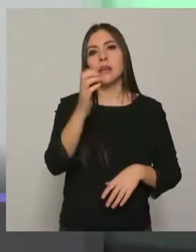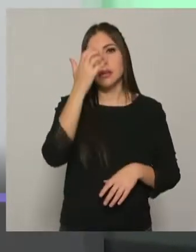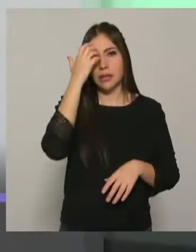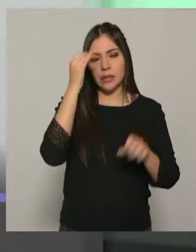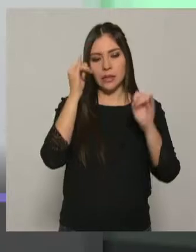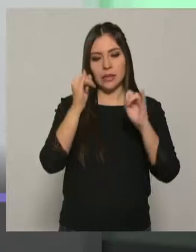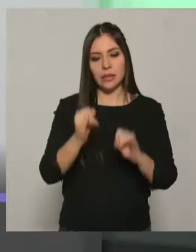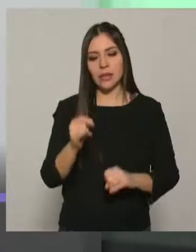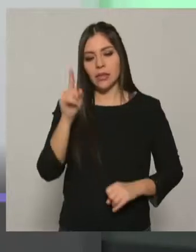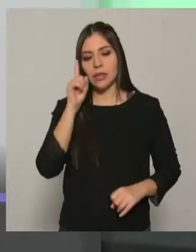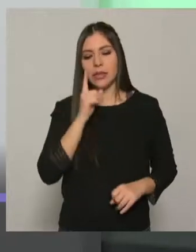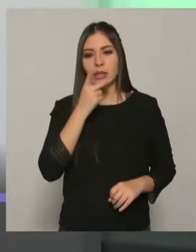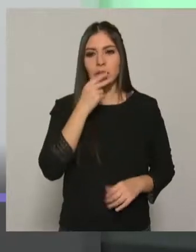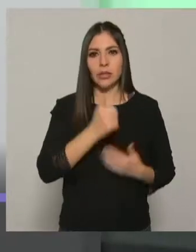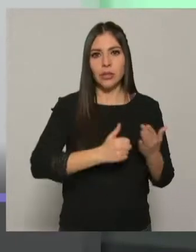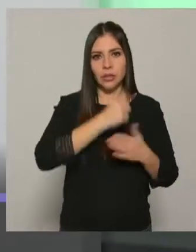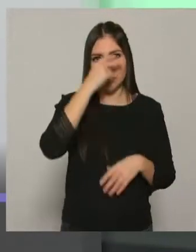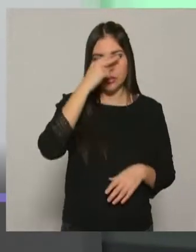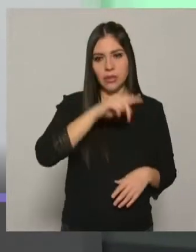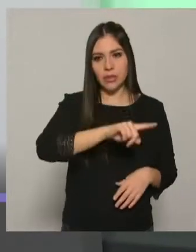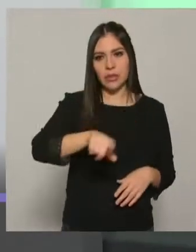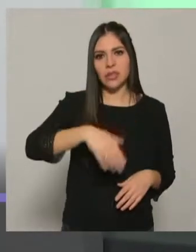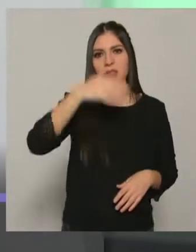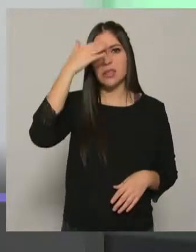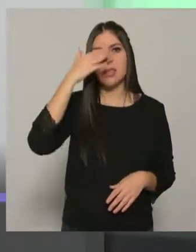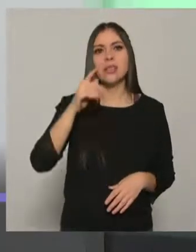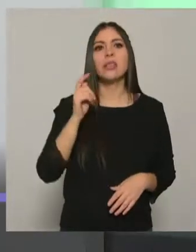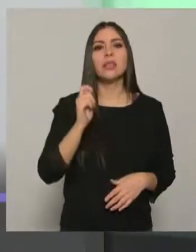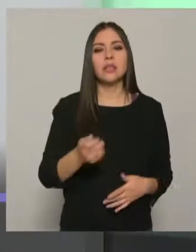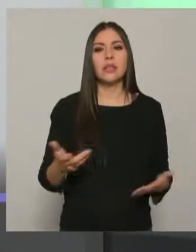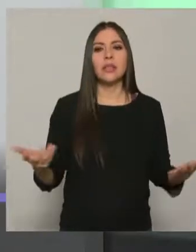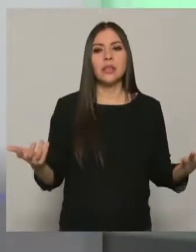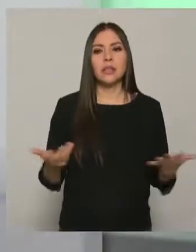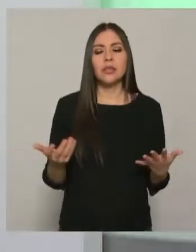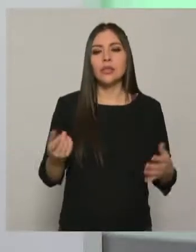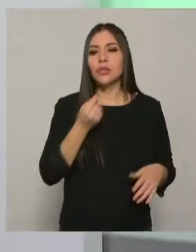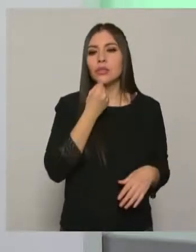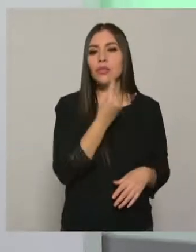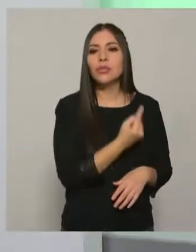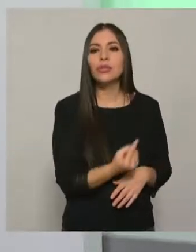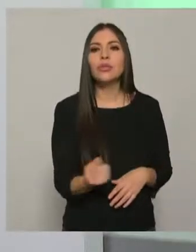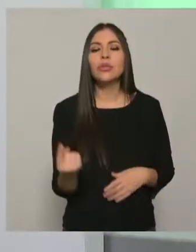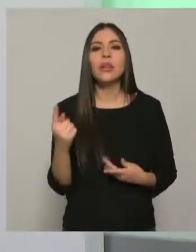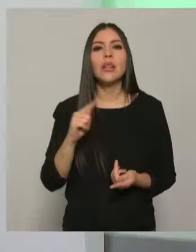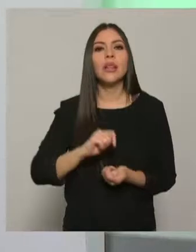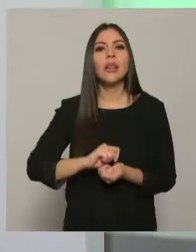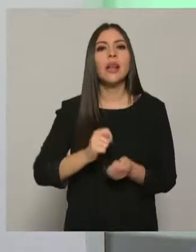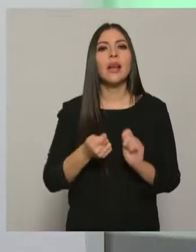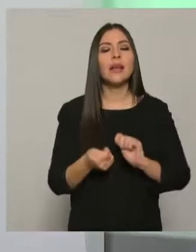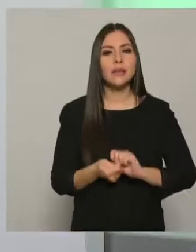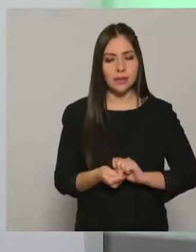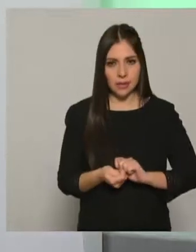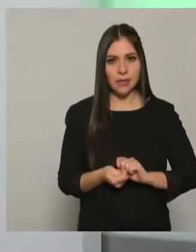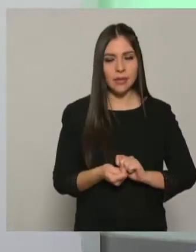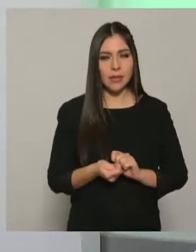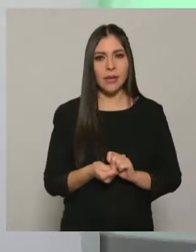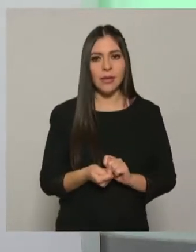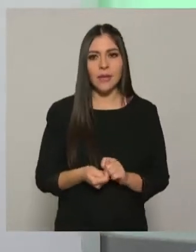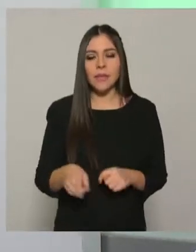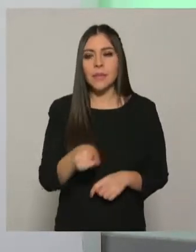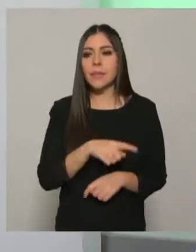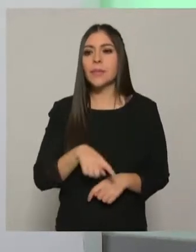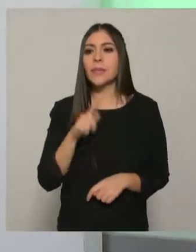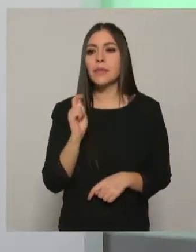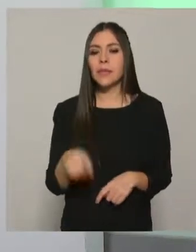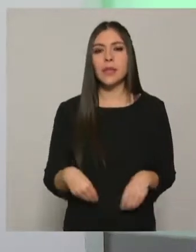México. ¿Esto para qué? Pues para saber qué se puede hacer con las infancias trans, qué son las infancias trans, qué es lo que